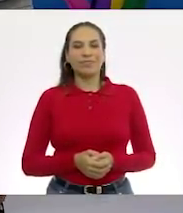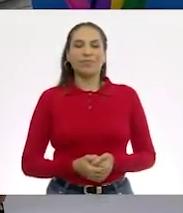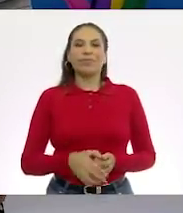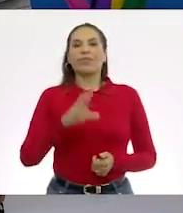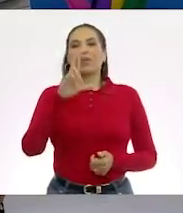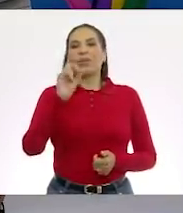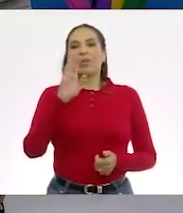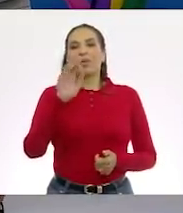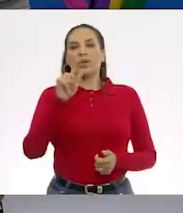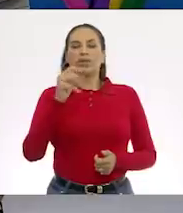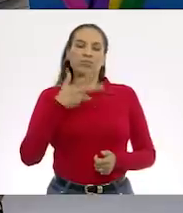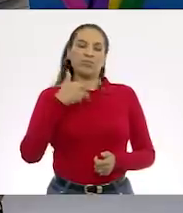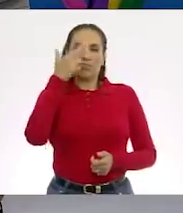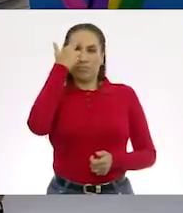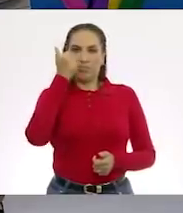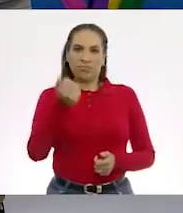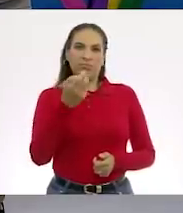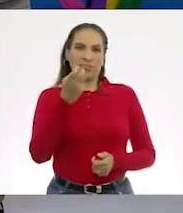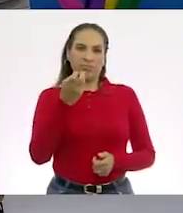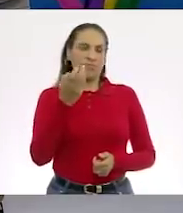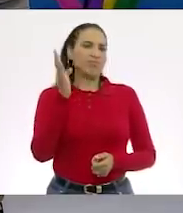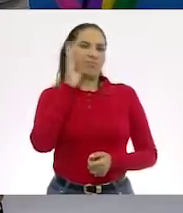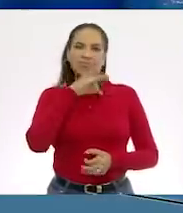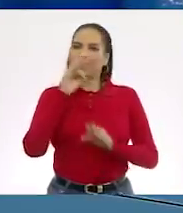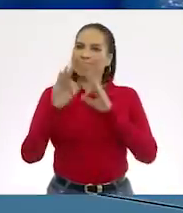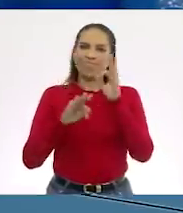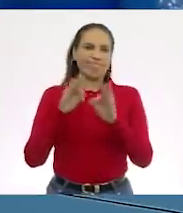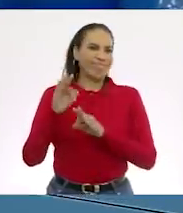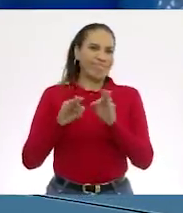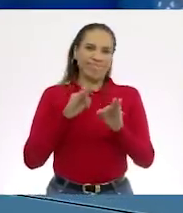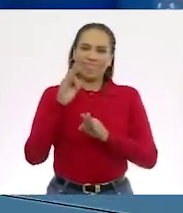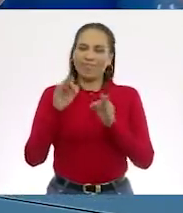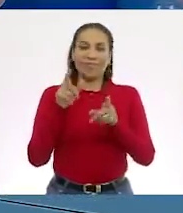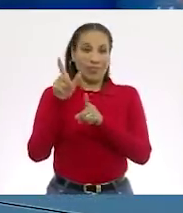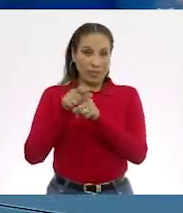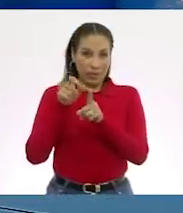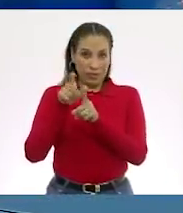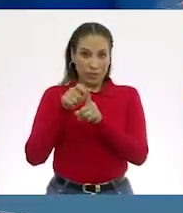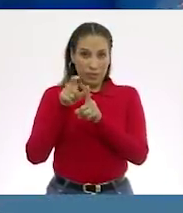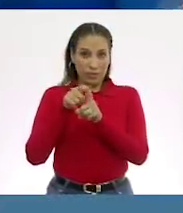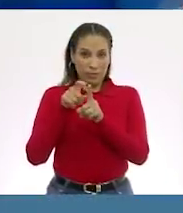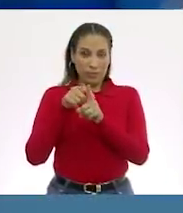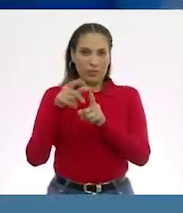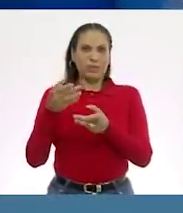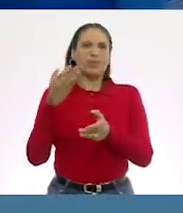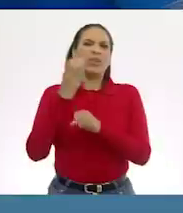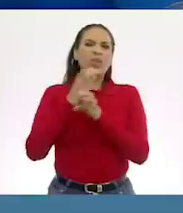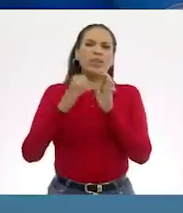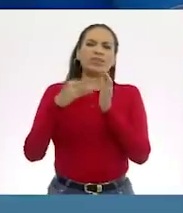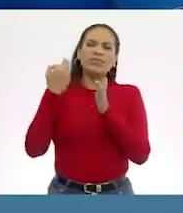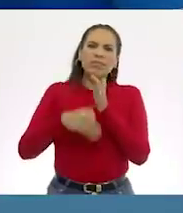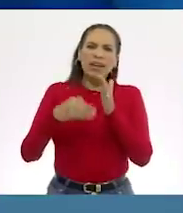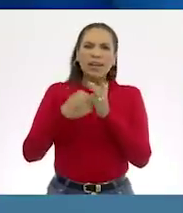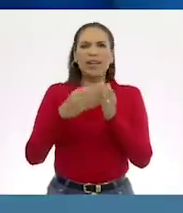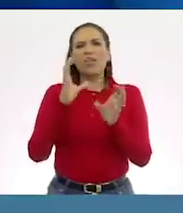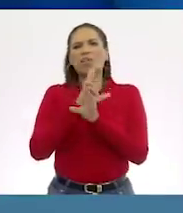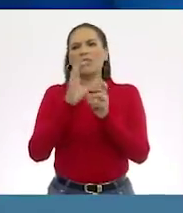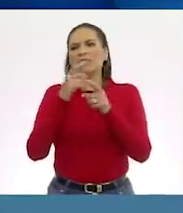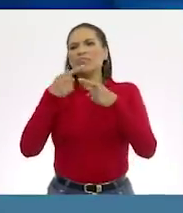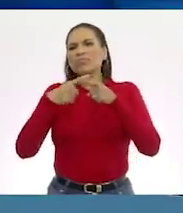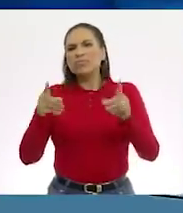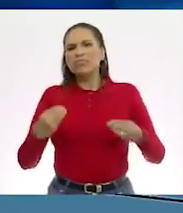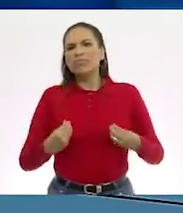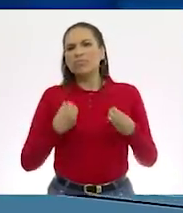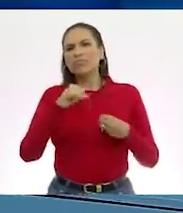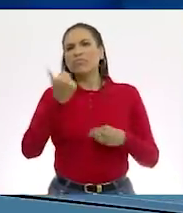Roberto tiene razón. Eso es un maltrato. La burla ante las carencias o las diferencias que viven